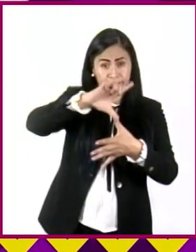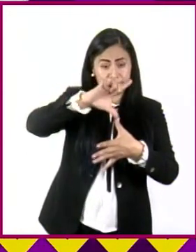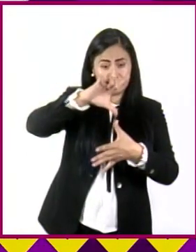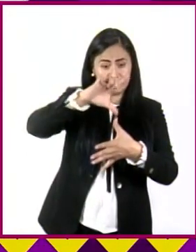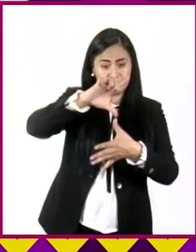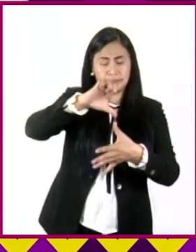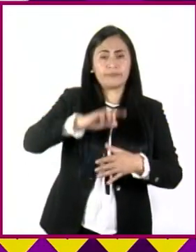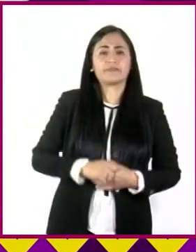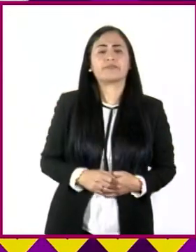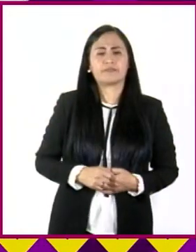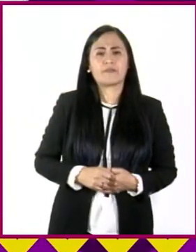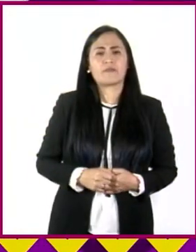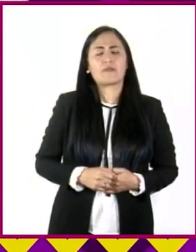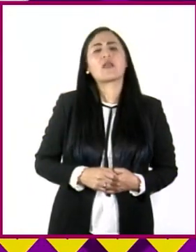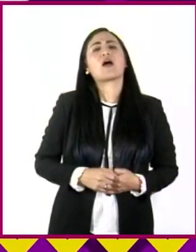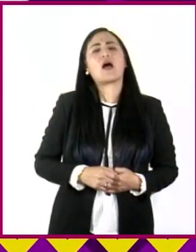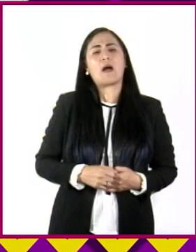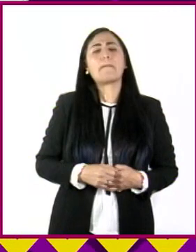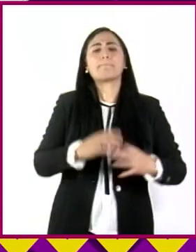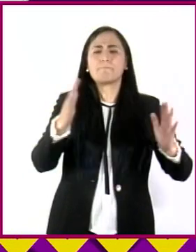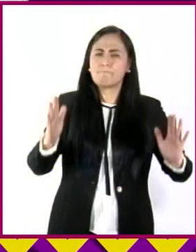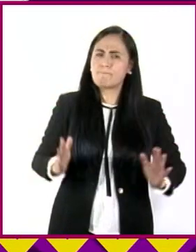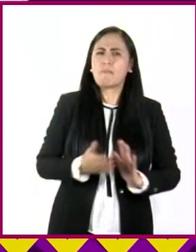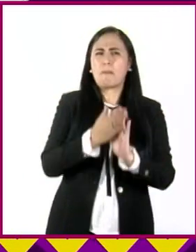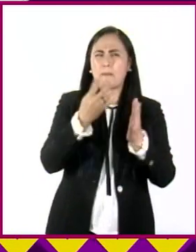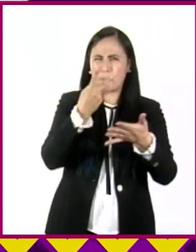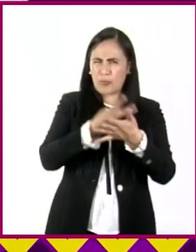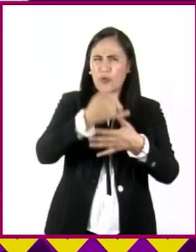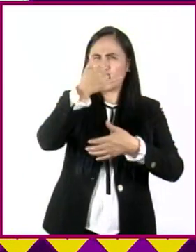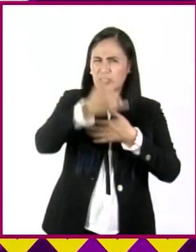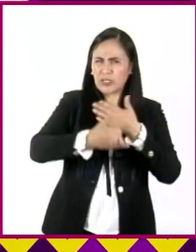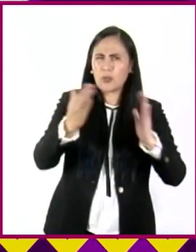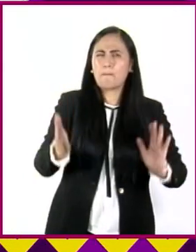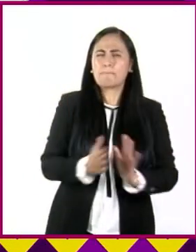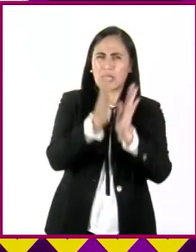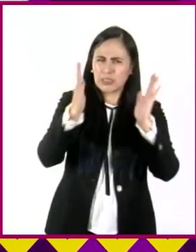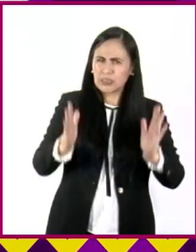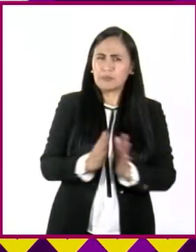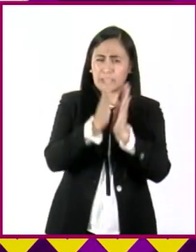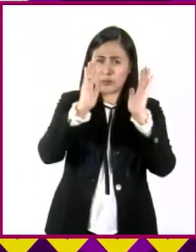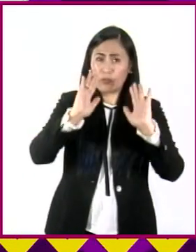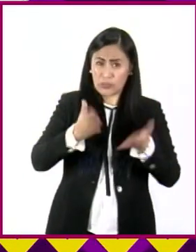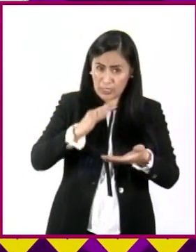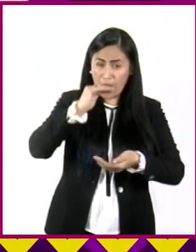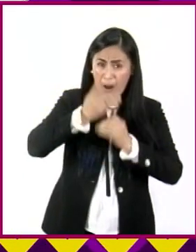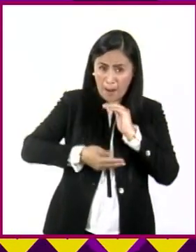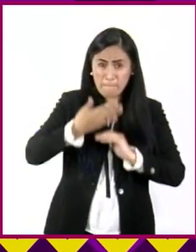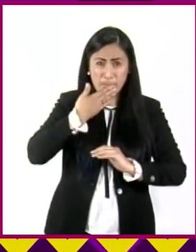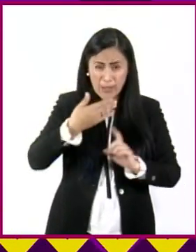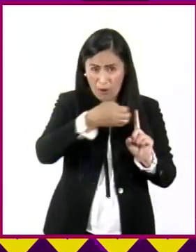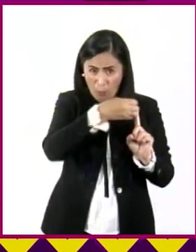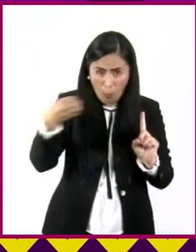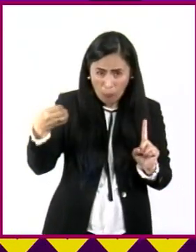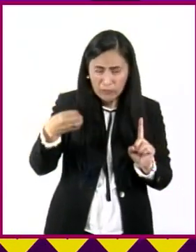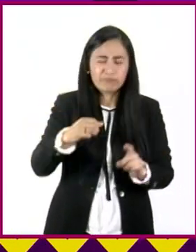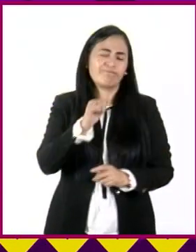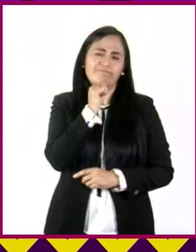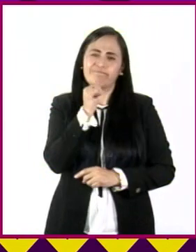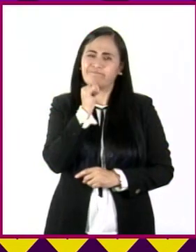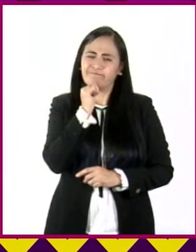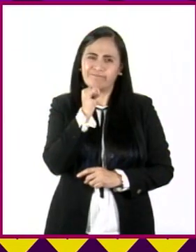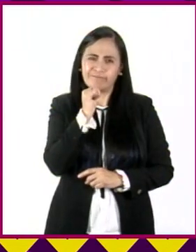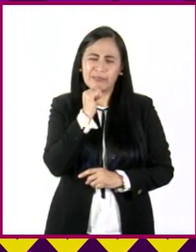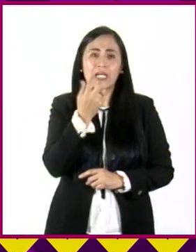se construyó un proyecto participativo que no se encuentra concluido, sino que en realidad se trata de